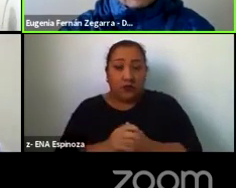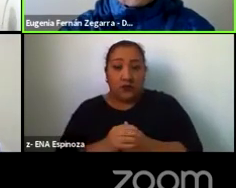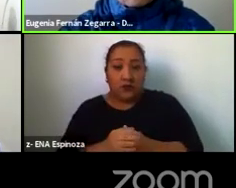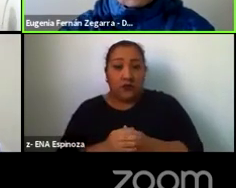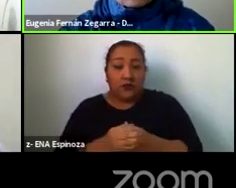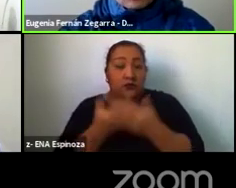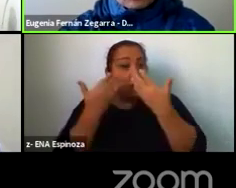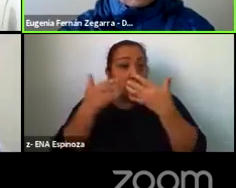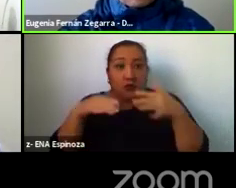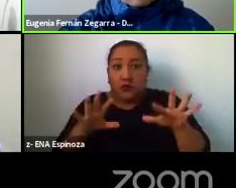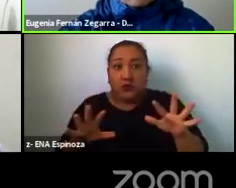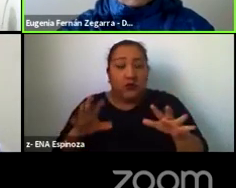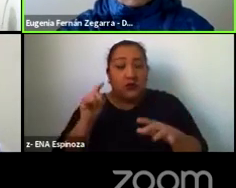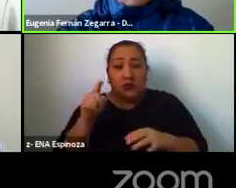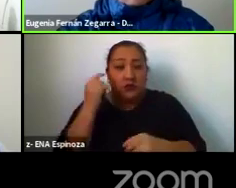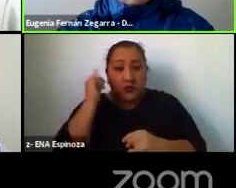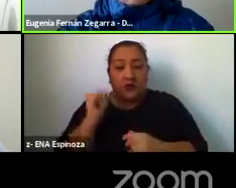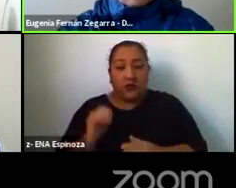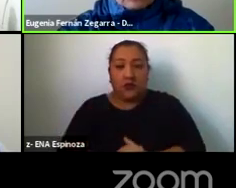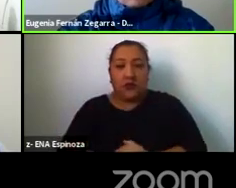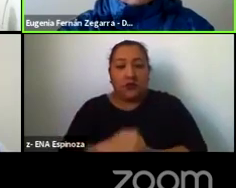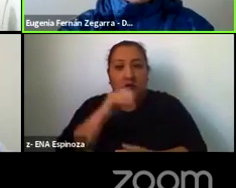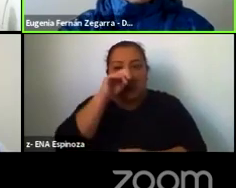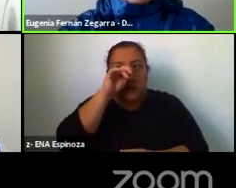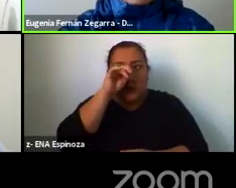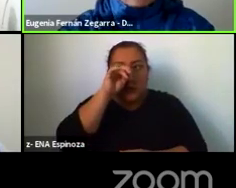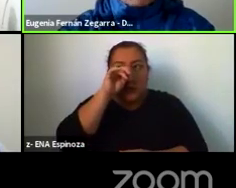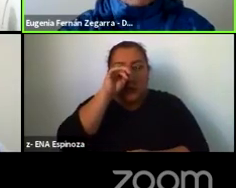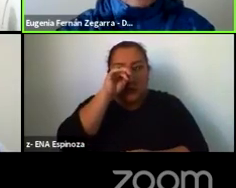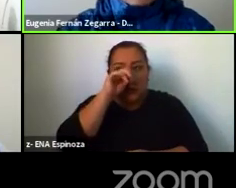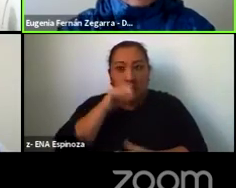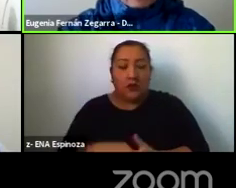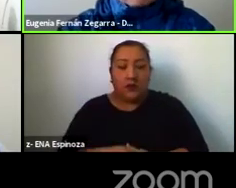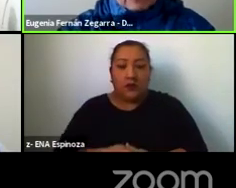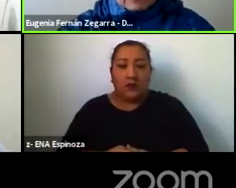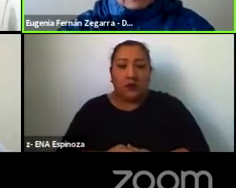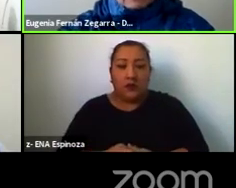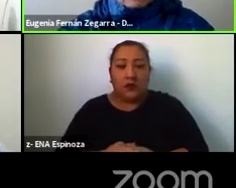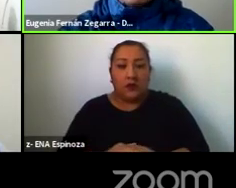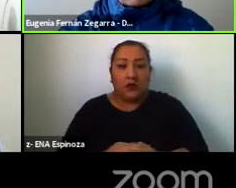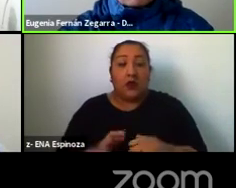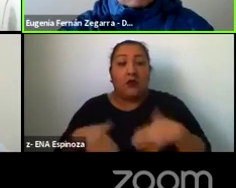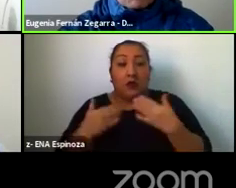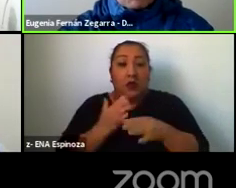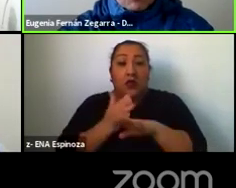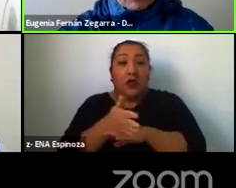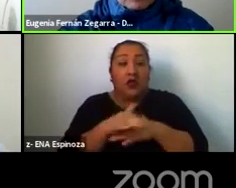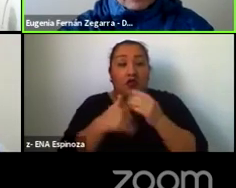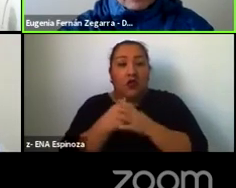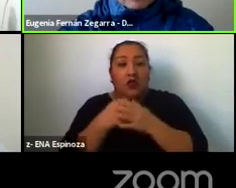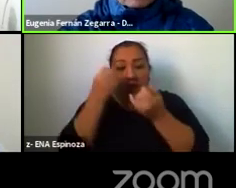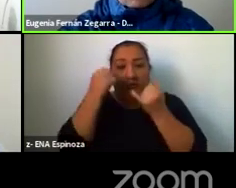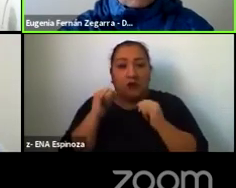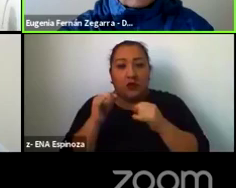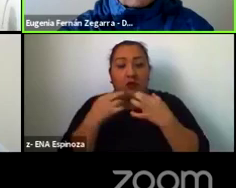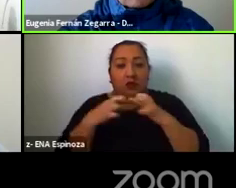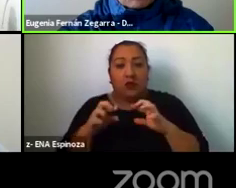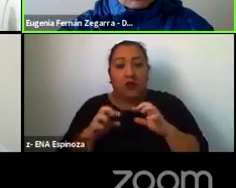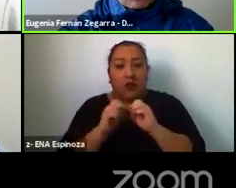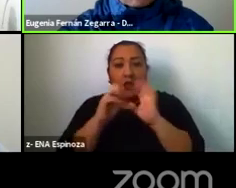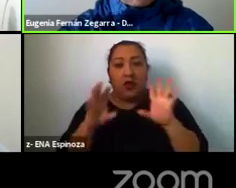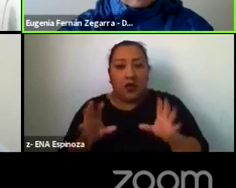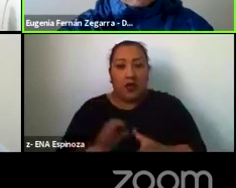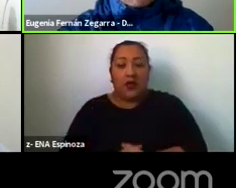cualquiera sea su motivo o su intención, puedan acceder a la información pública, veraz,